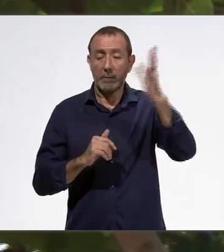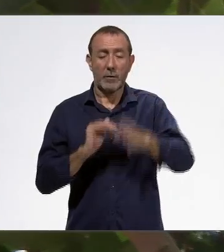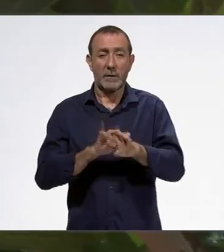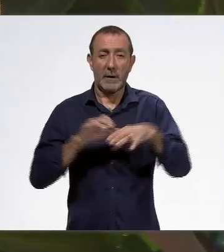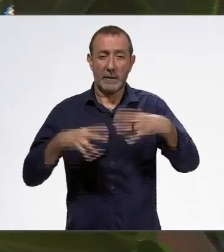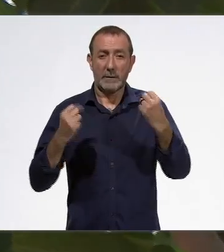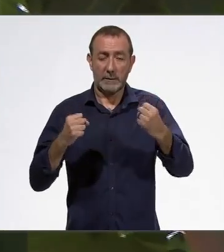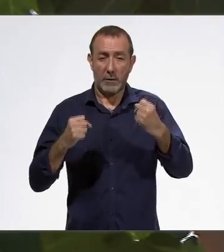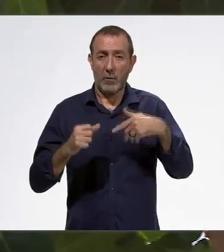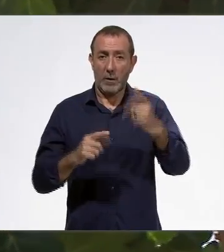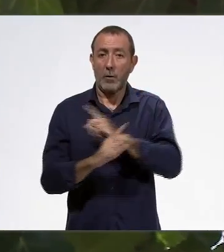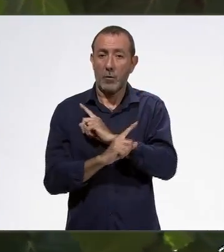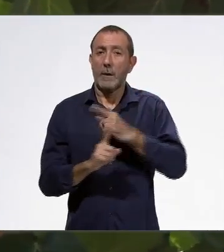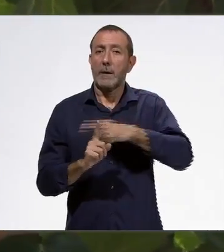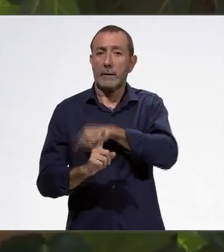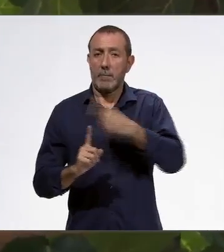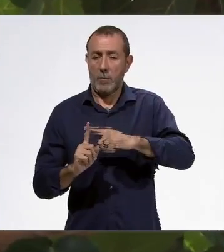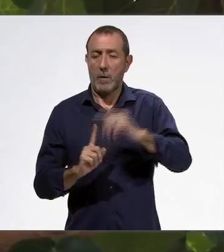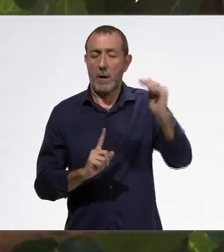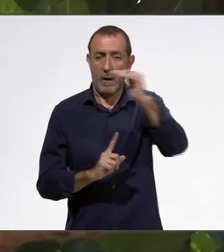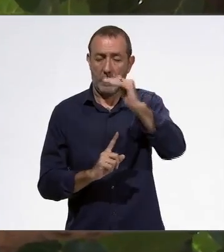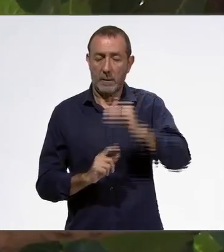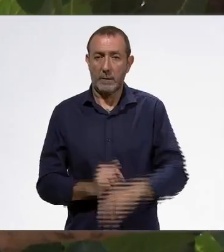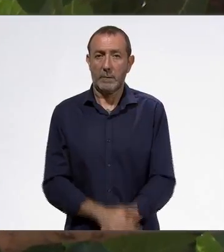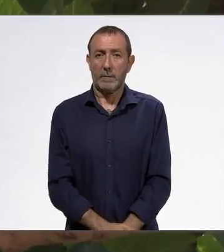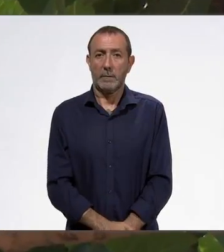y con las temperaturas por encima de lo normal